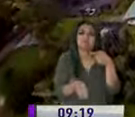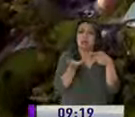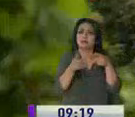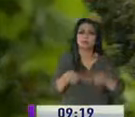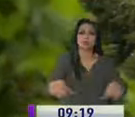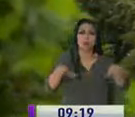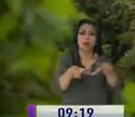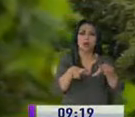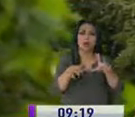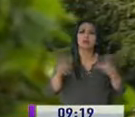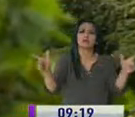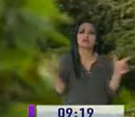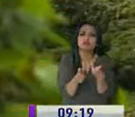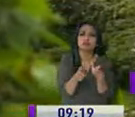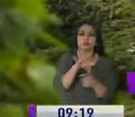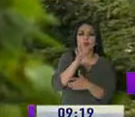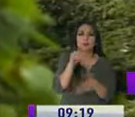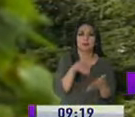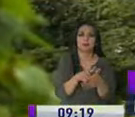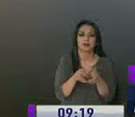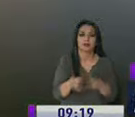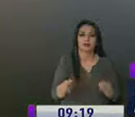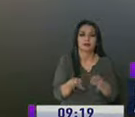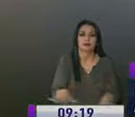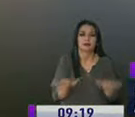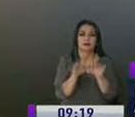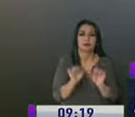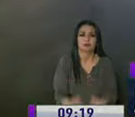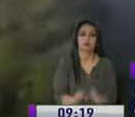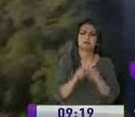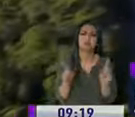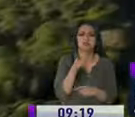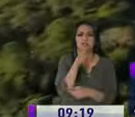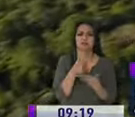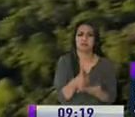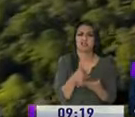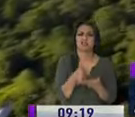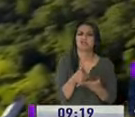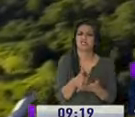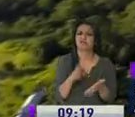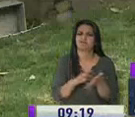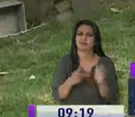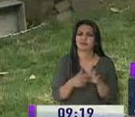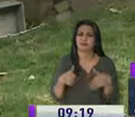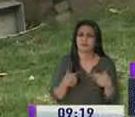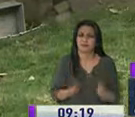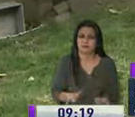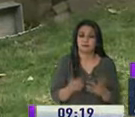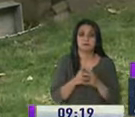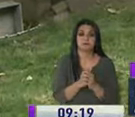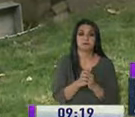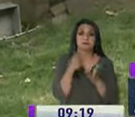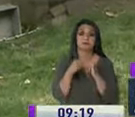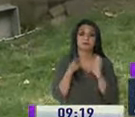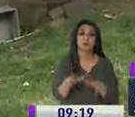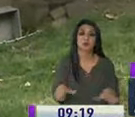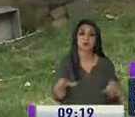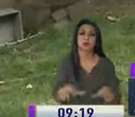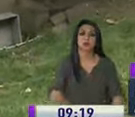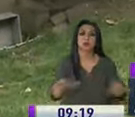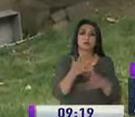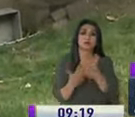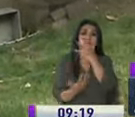zona intangible en al menos 50.000 hectáreas. ¿A quiénes beneficia y qué implica esto? Es la zona que puso el